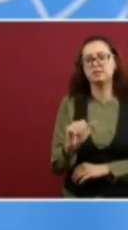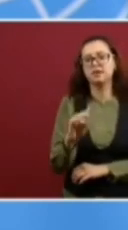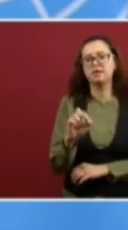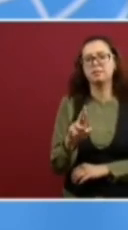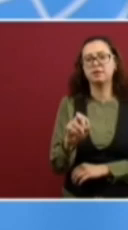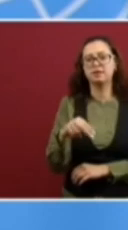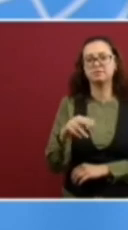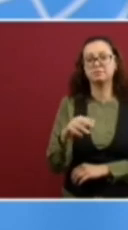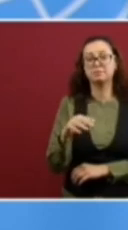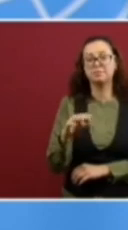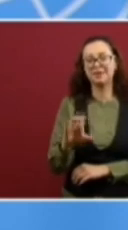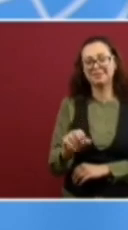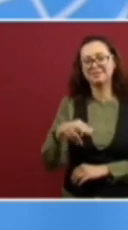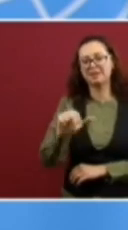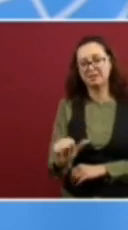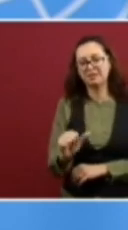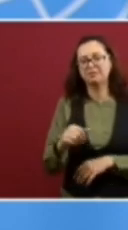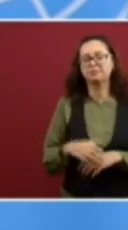extraordinaria